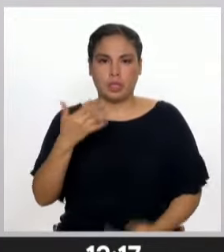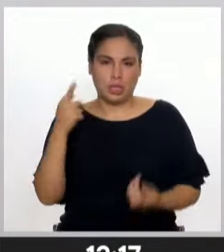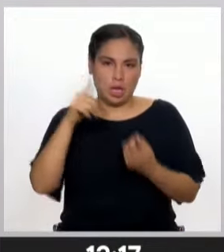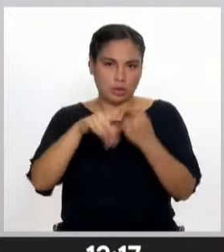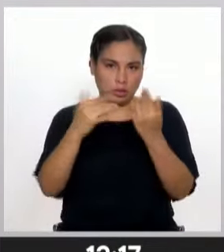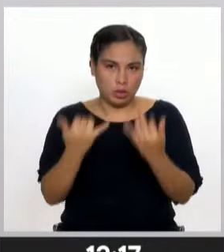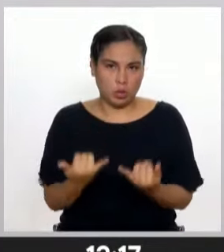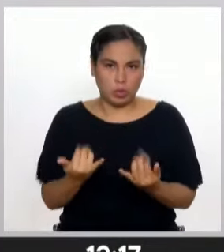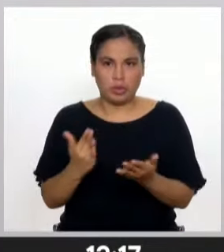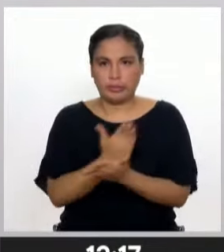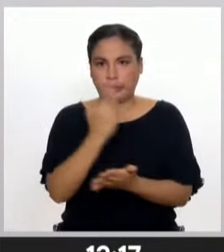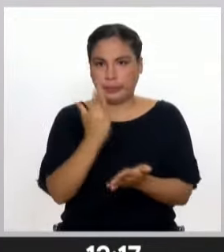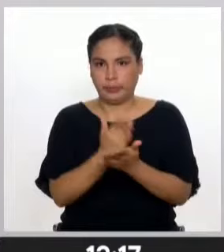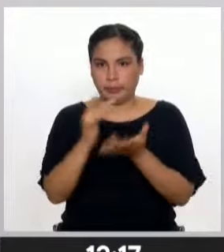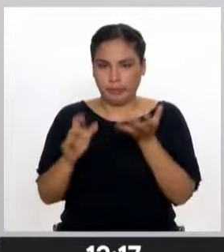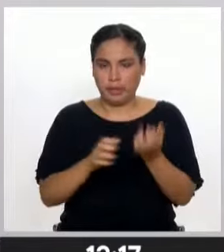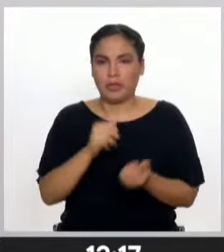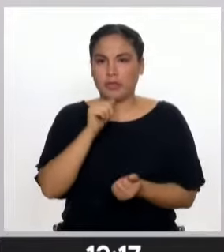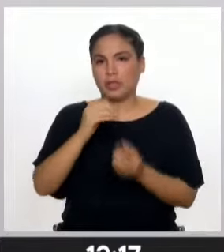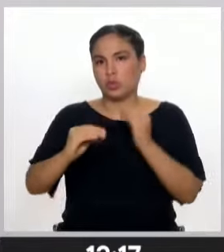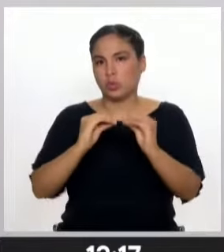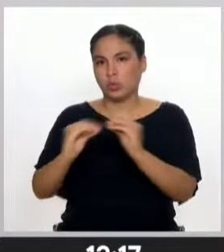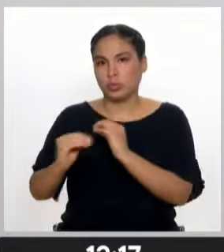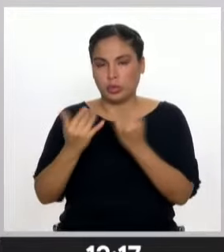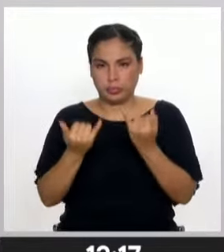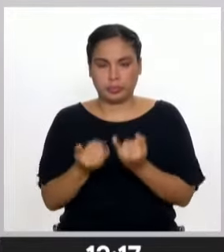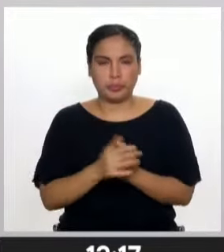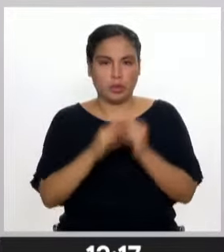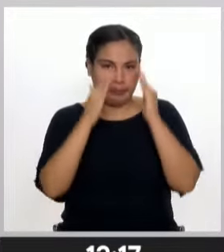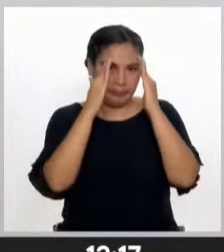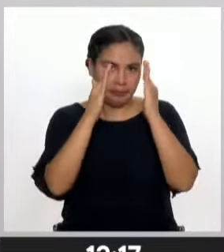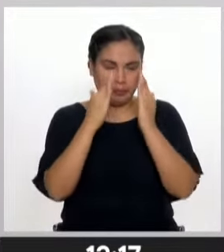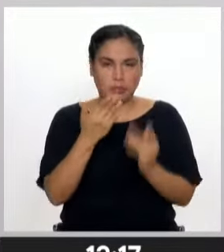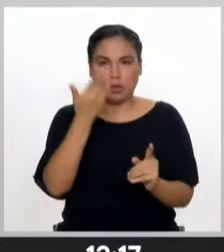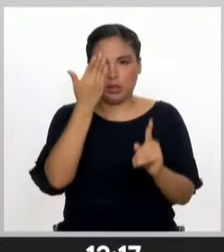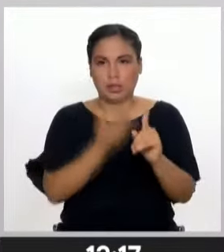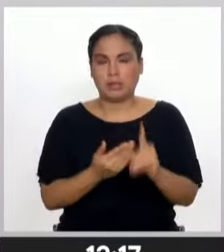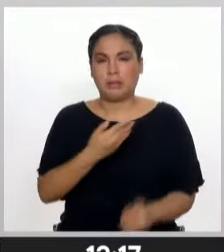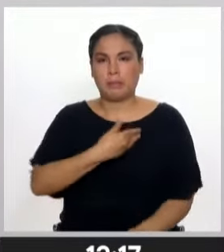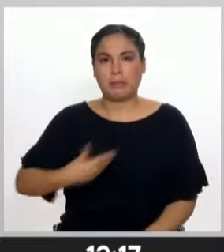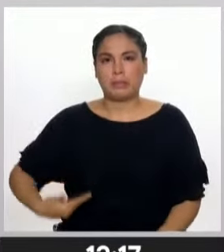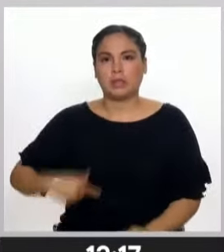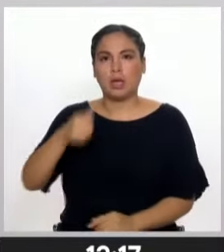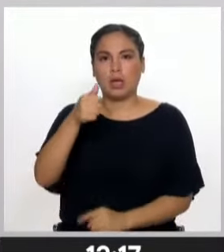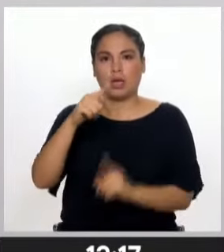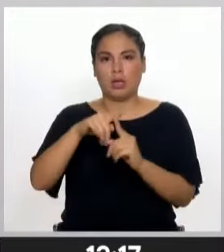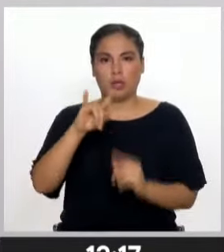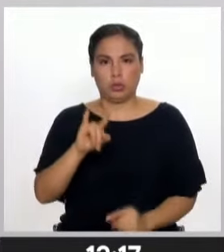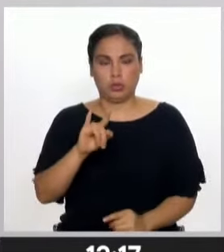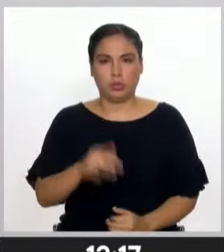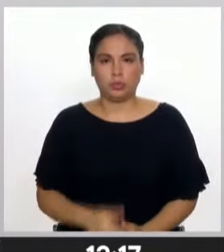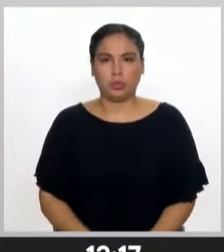situaciones adversas aún por solucionar. Vamos a seguir escuchando esta conferencia a cargo del presidente de la Autoridad de